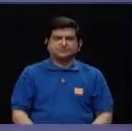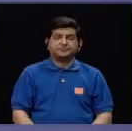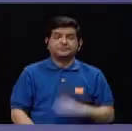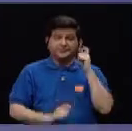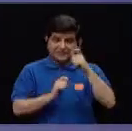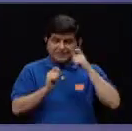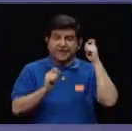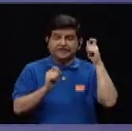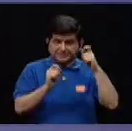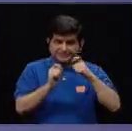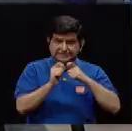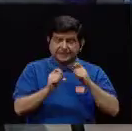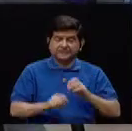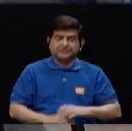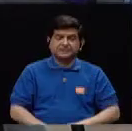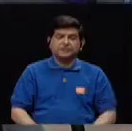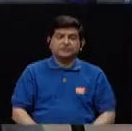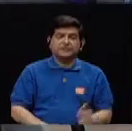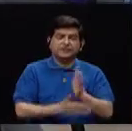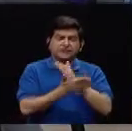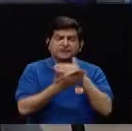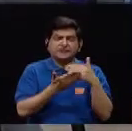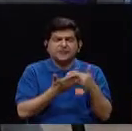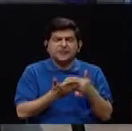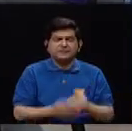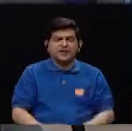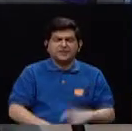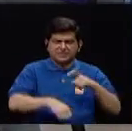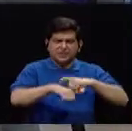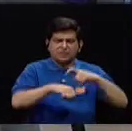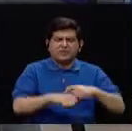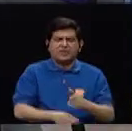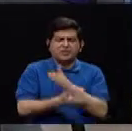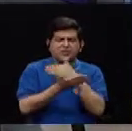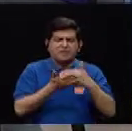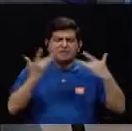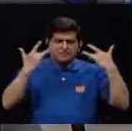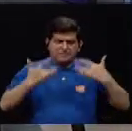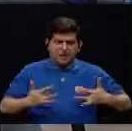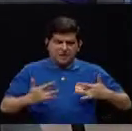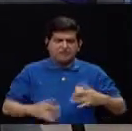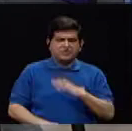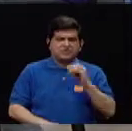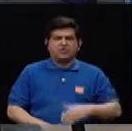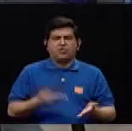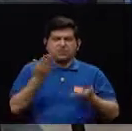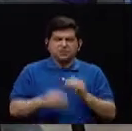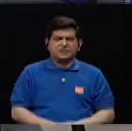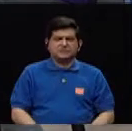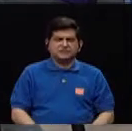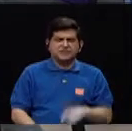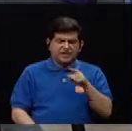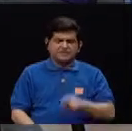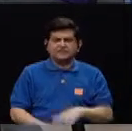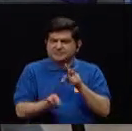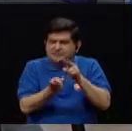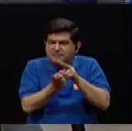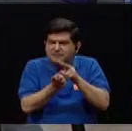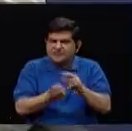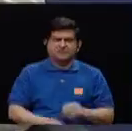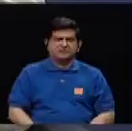sí, justamente en el aspecto, digamos, de una escena de semidesnudo o más bien de intimidad, uh-huh. ¿Cómo